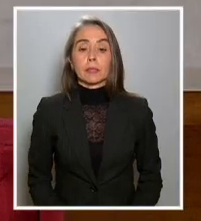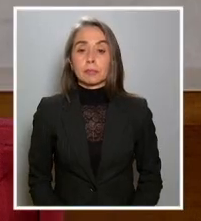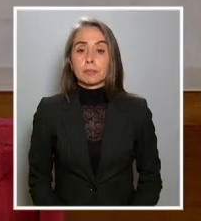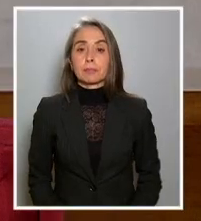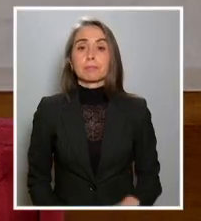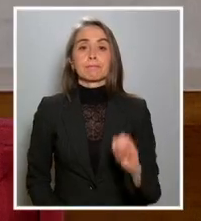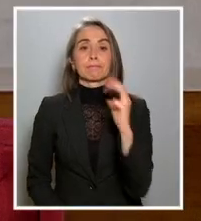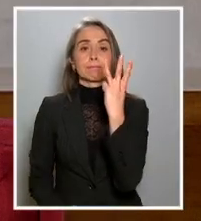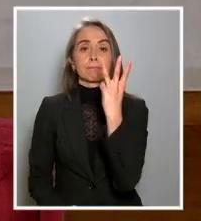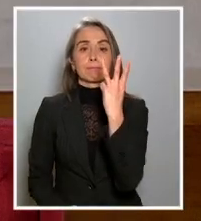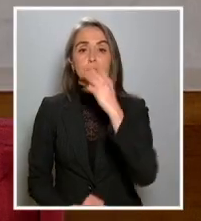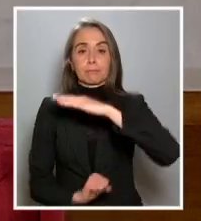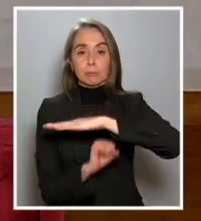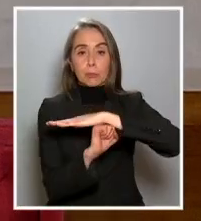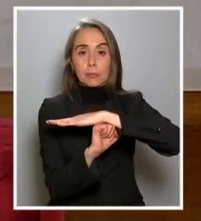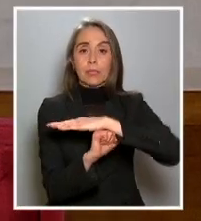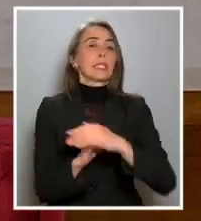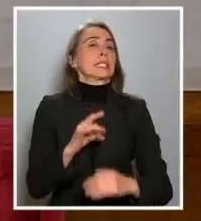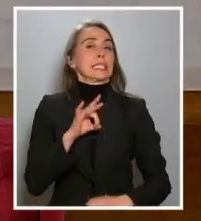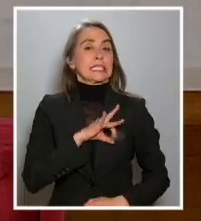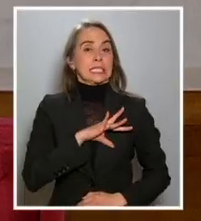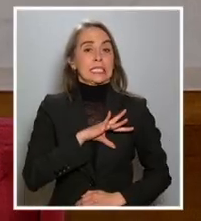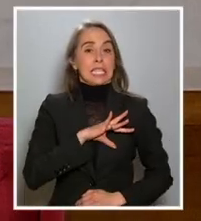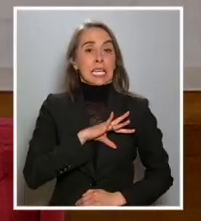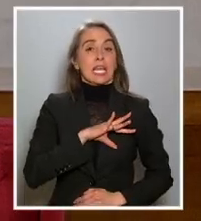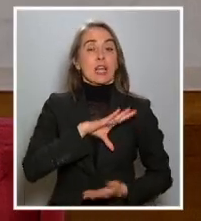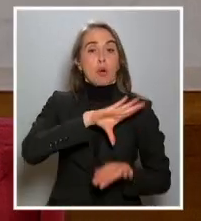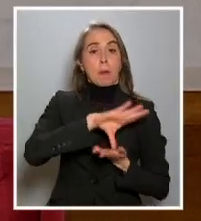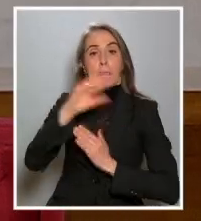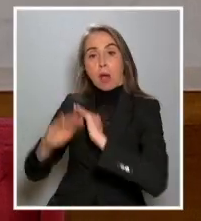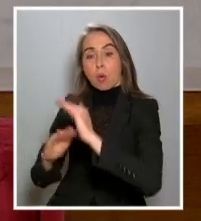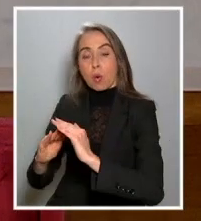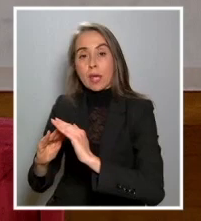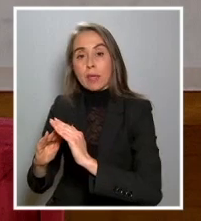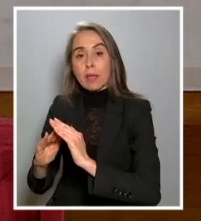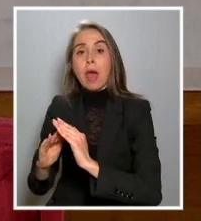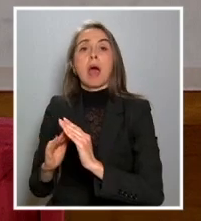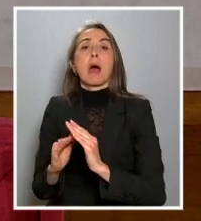Tercer eje, un Chile que cuida y protege para vivir mejor.